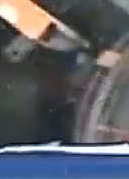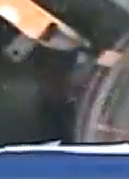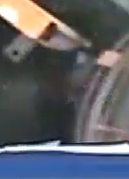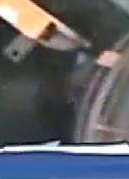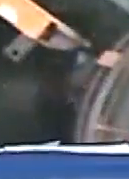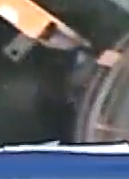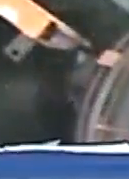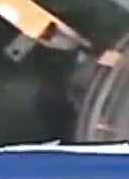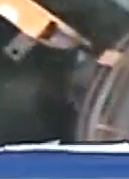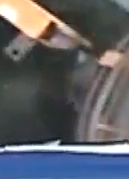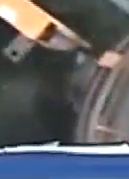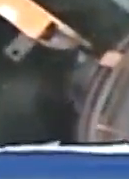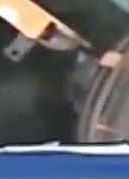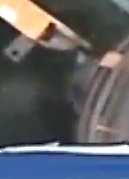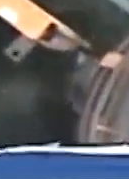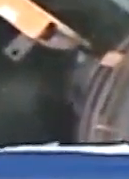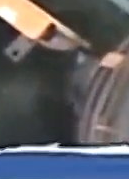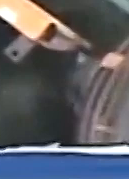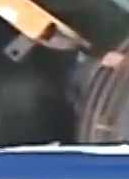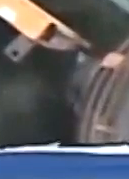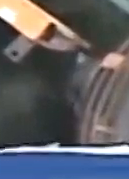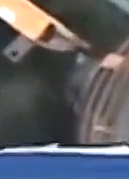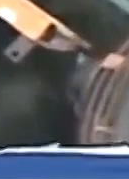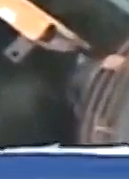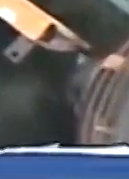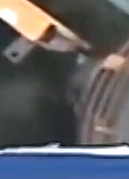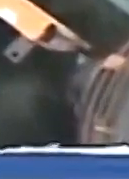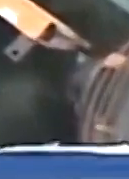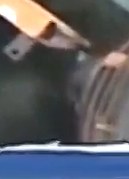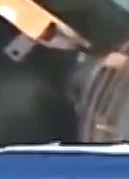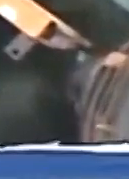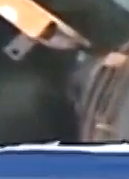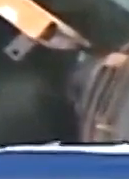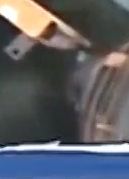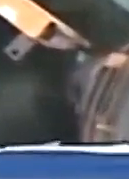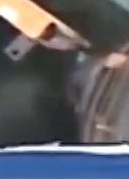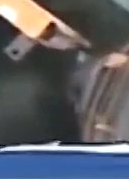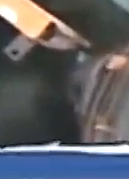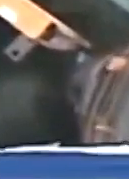lo negro con la negra la negra color negro